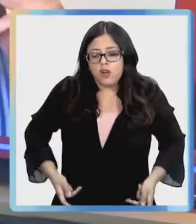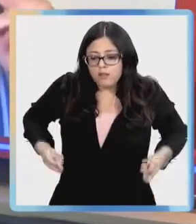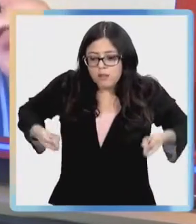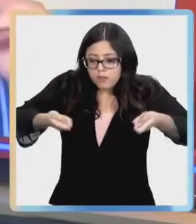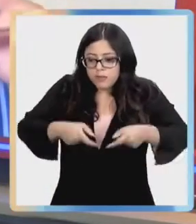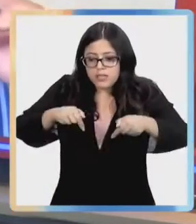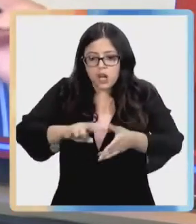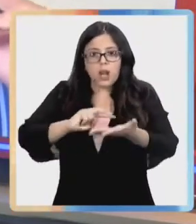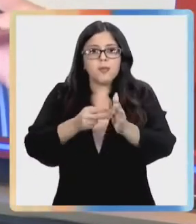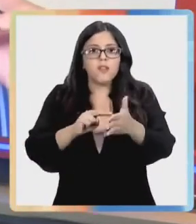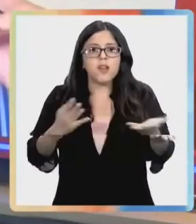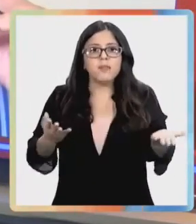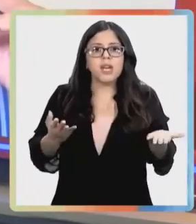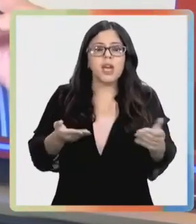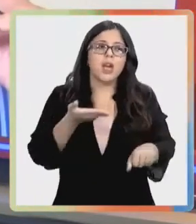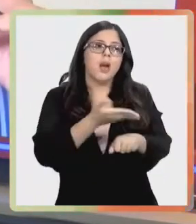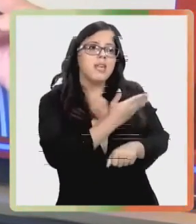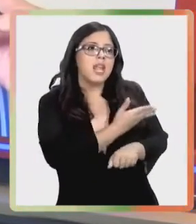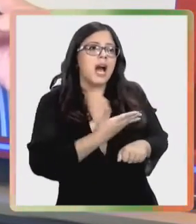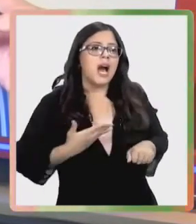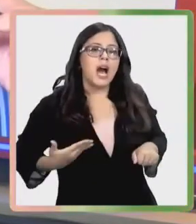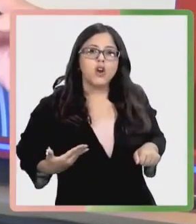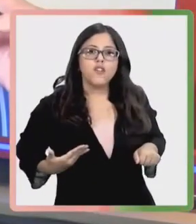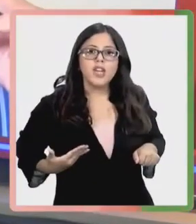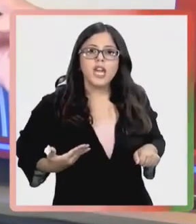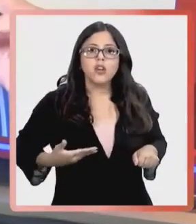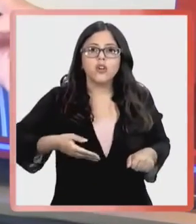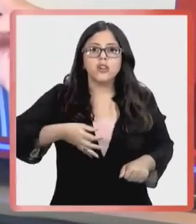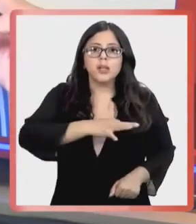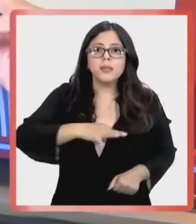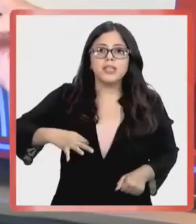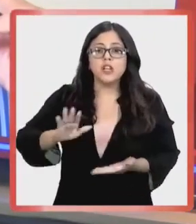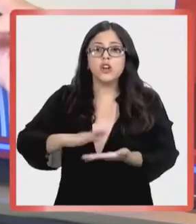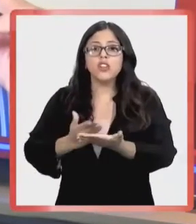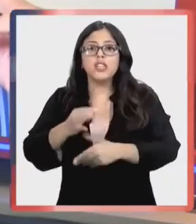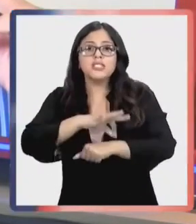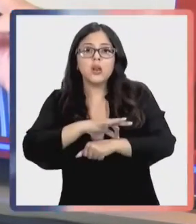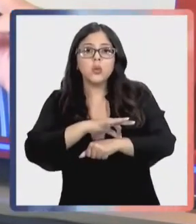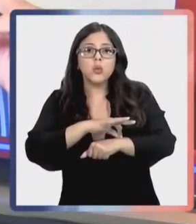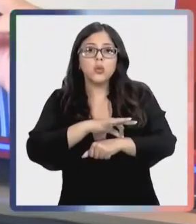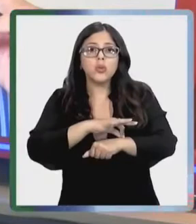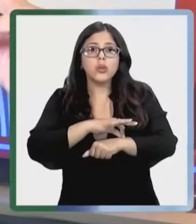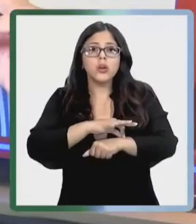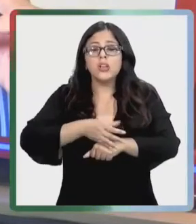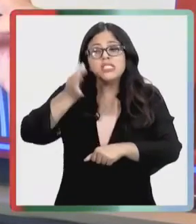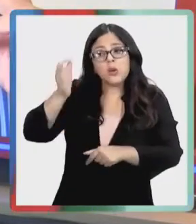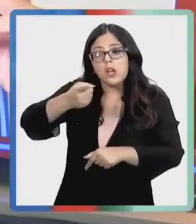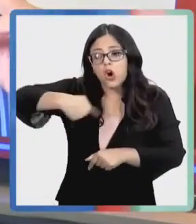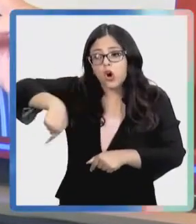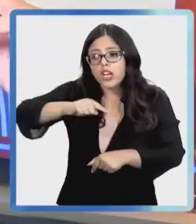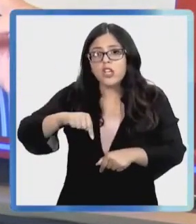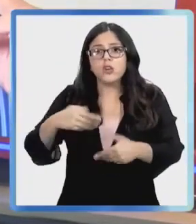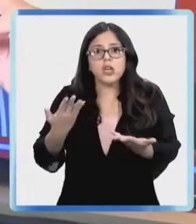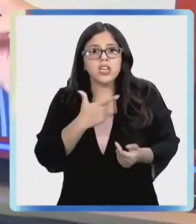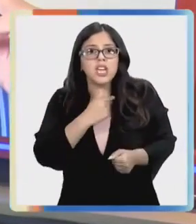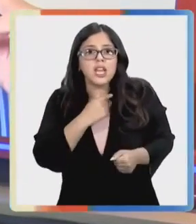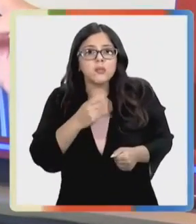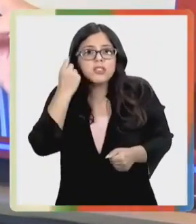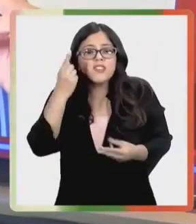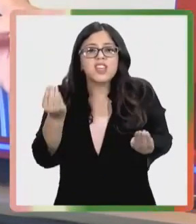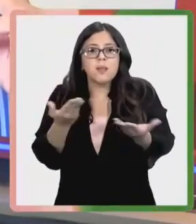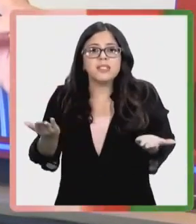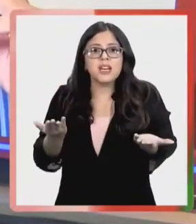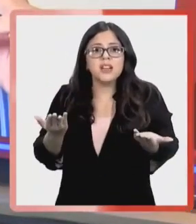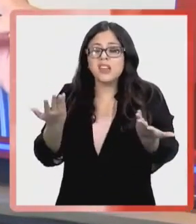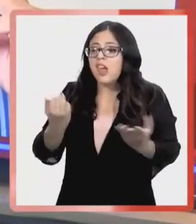día cuando tienen problemas recurren al gobierno y el Ministerio de Salud se reúne con ellos y todos queremos saber qué es lo que va a pasar allí. Usted dice, no va a ser un plan de